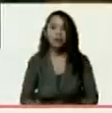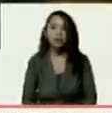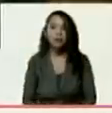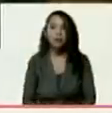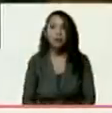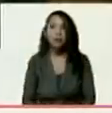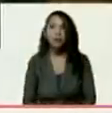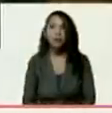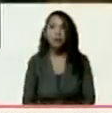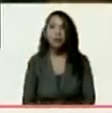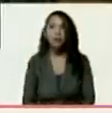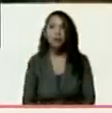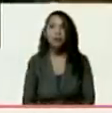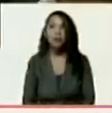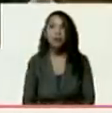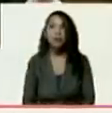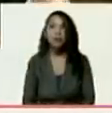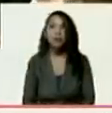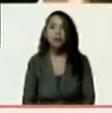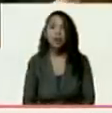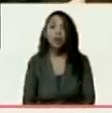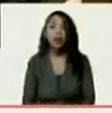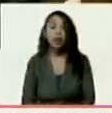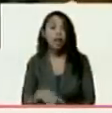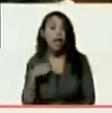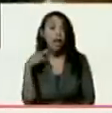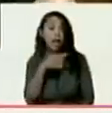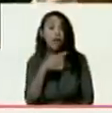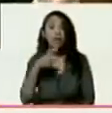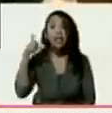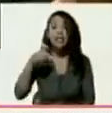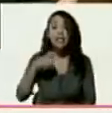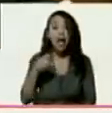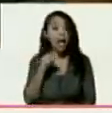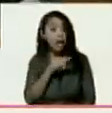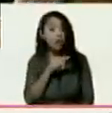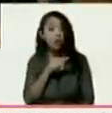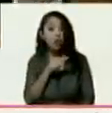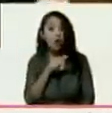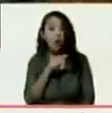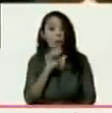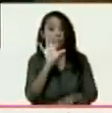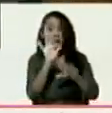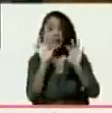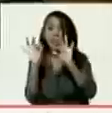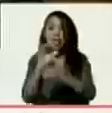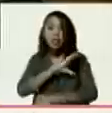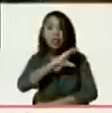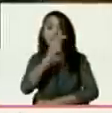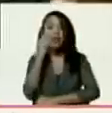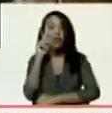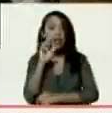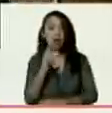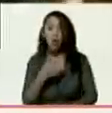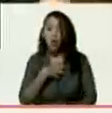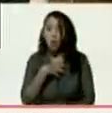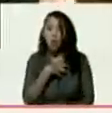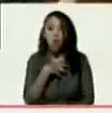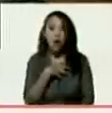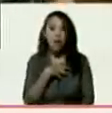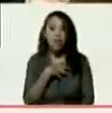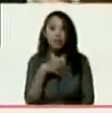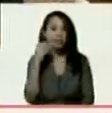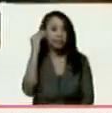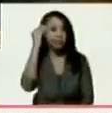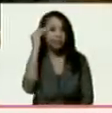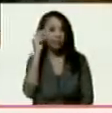Patriotas. Entonces, cuando ellos requieren eso para elegir una directiva y aún así no pueden, imagínate